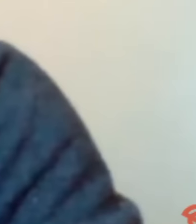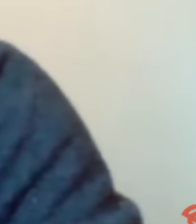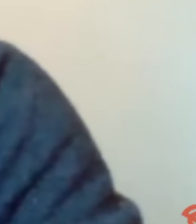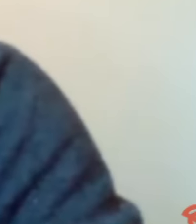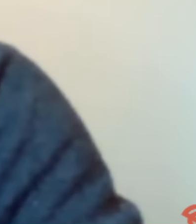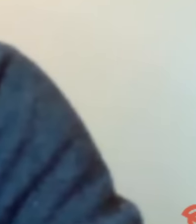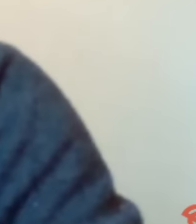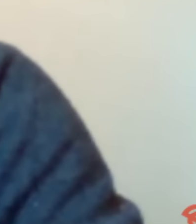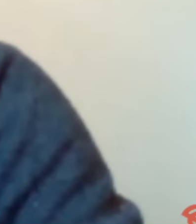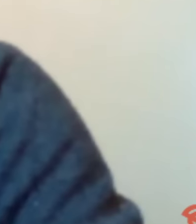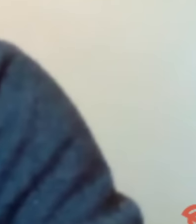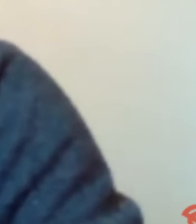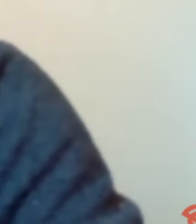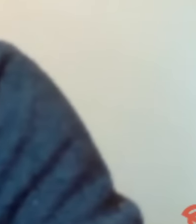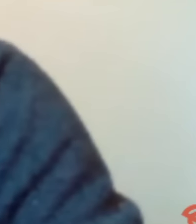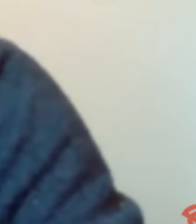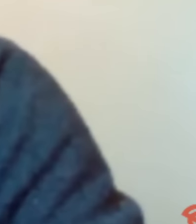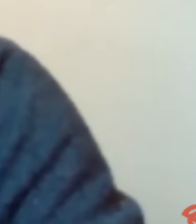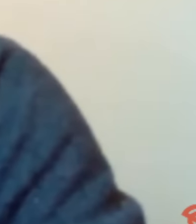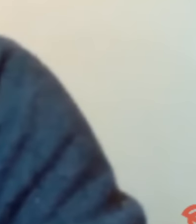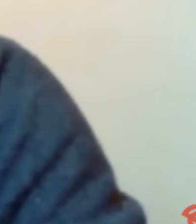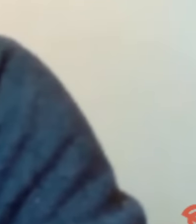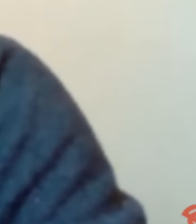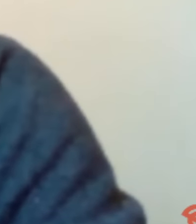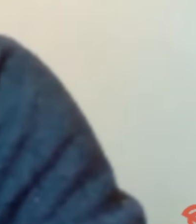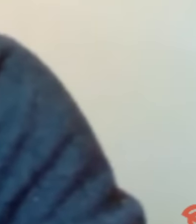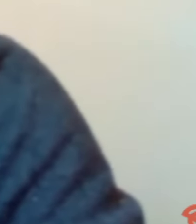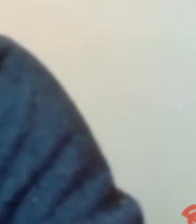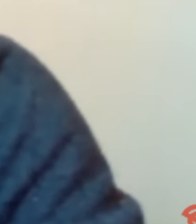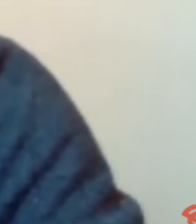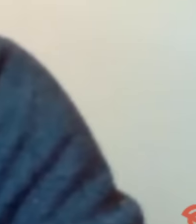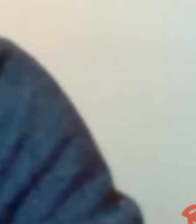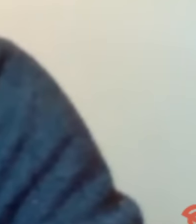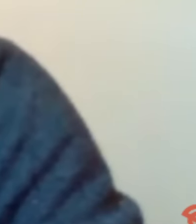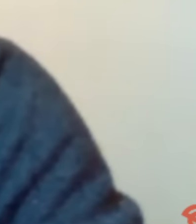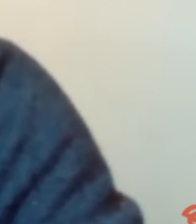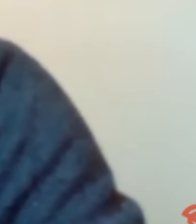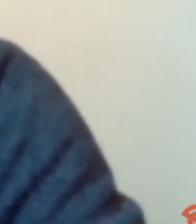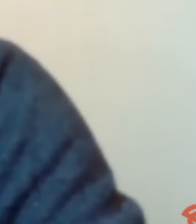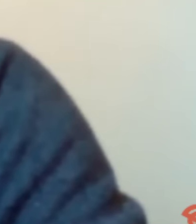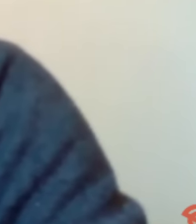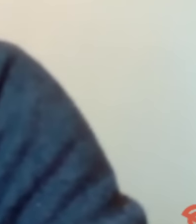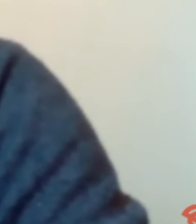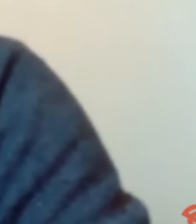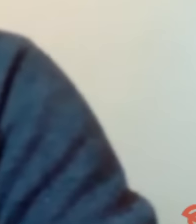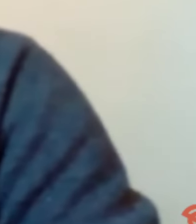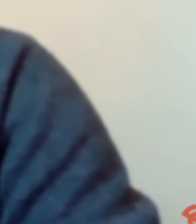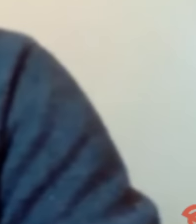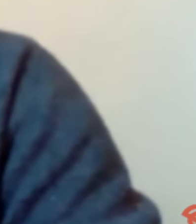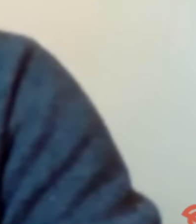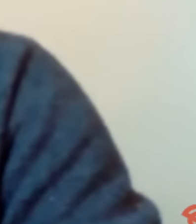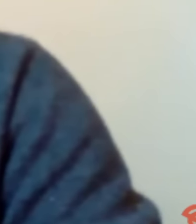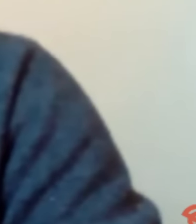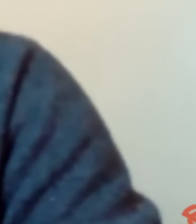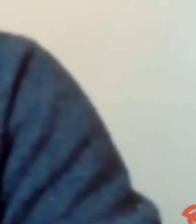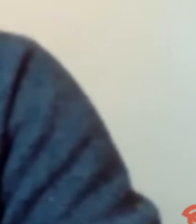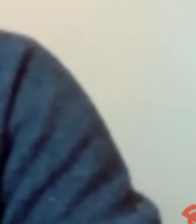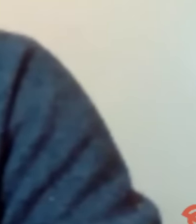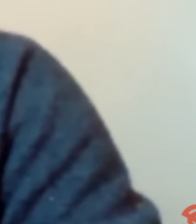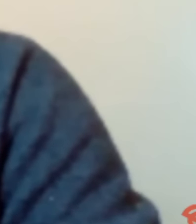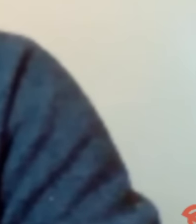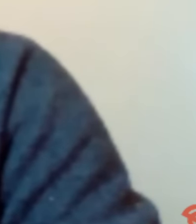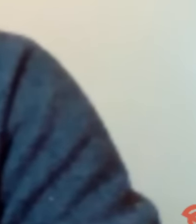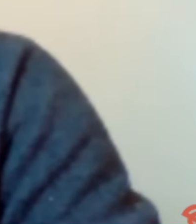a Vicente Serrano. Podríamos decir que es una conferencia de prensa dedicada sin censura, así como cuando